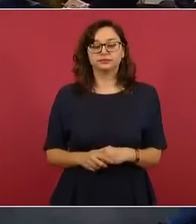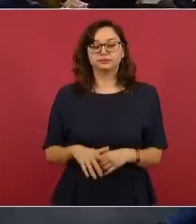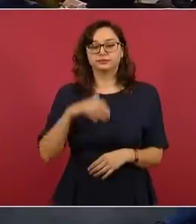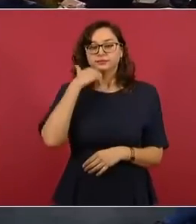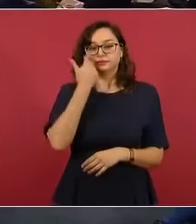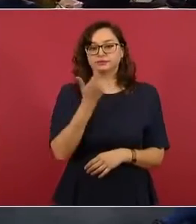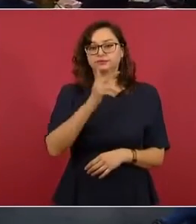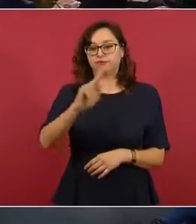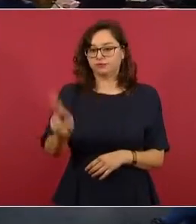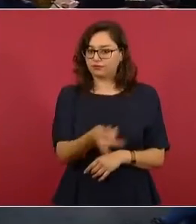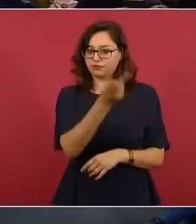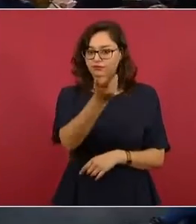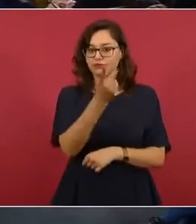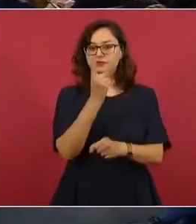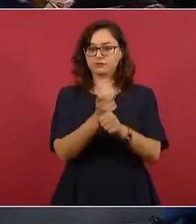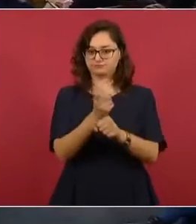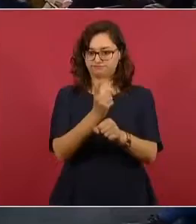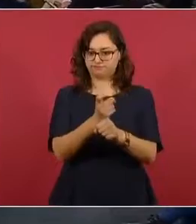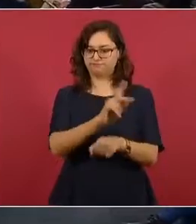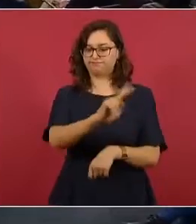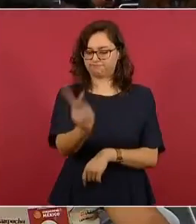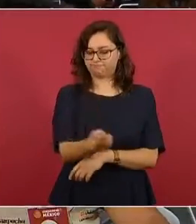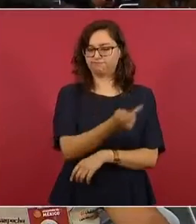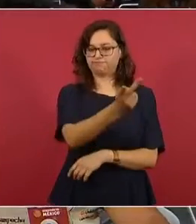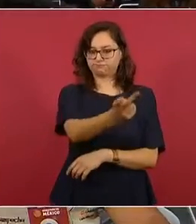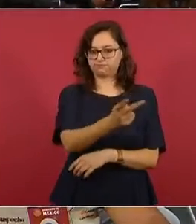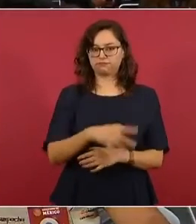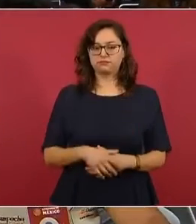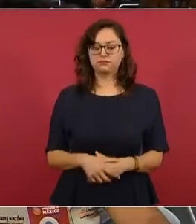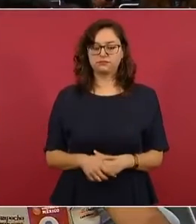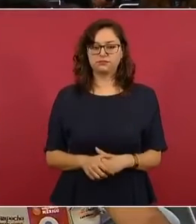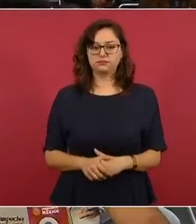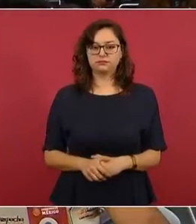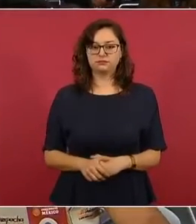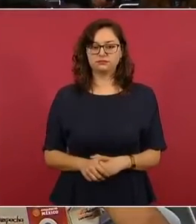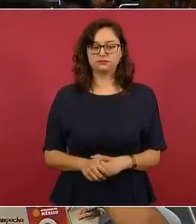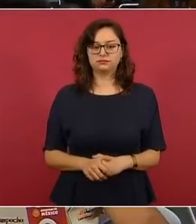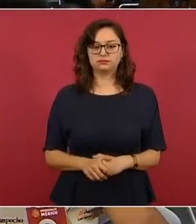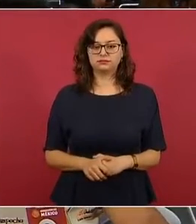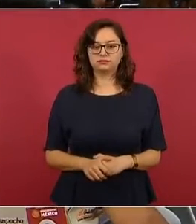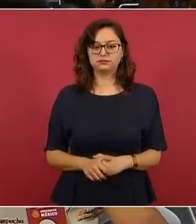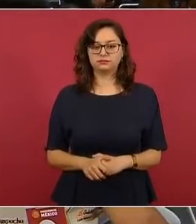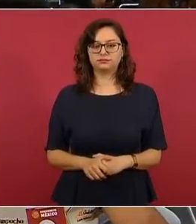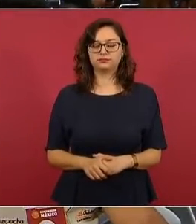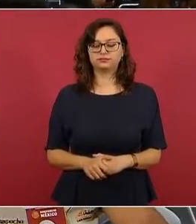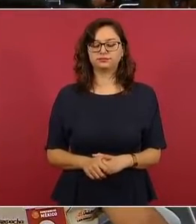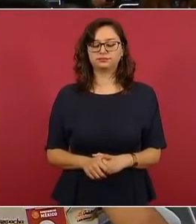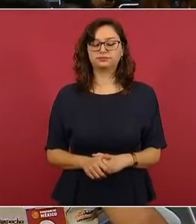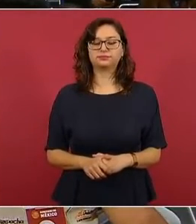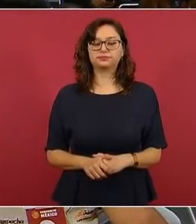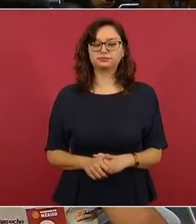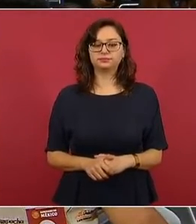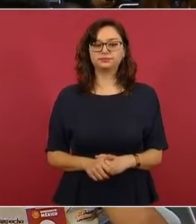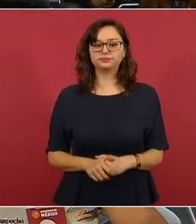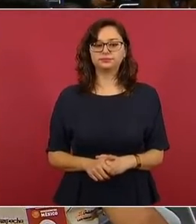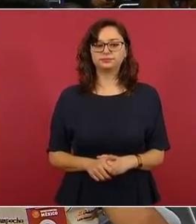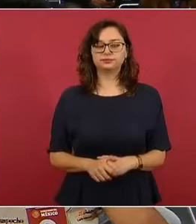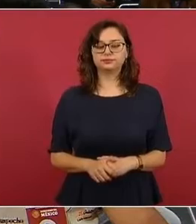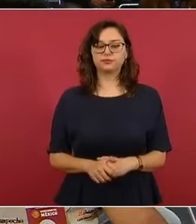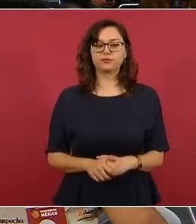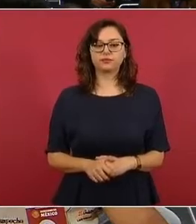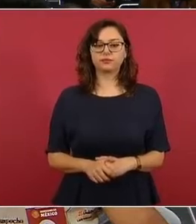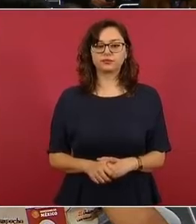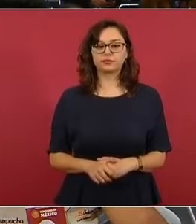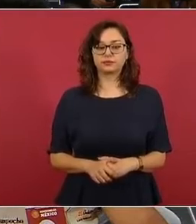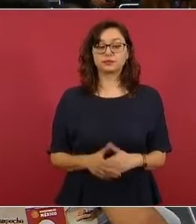preguntar es qué se está haciendo o ya estamos a punto de recuperar